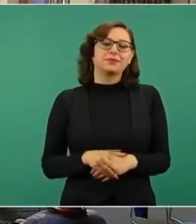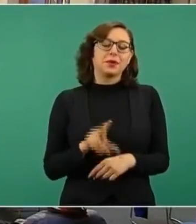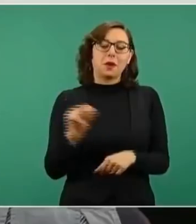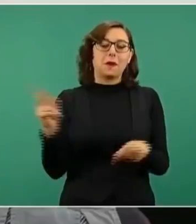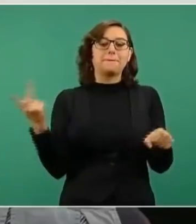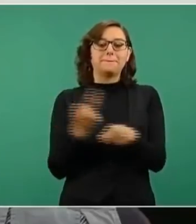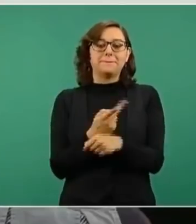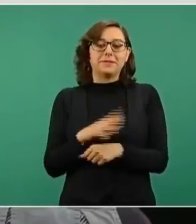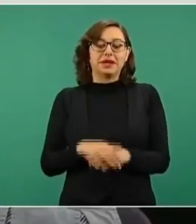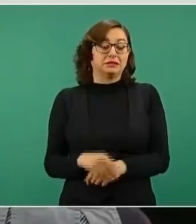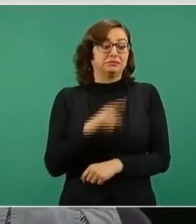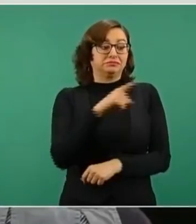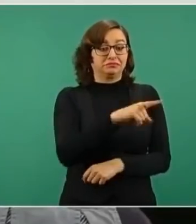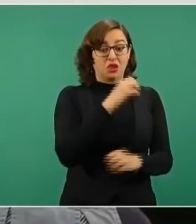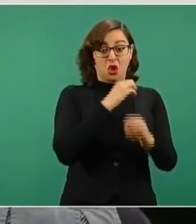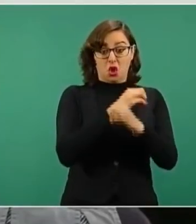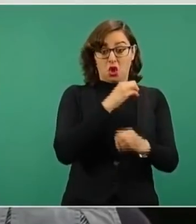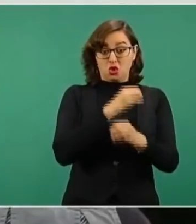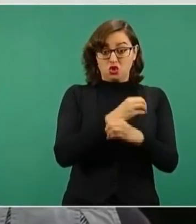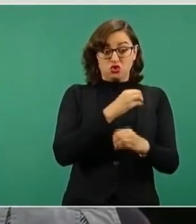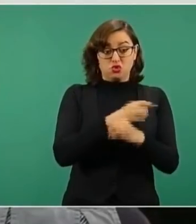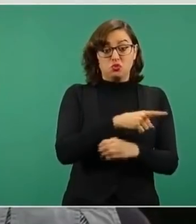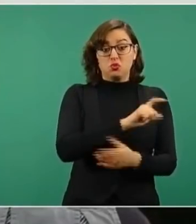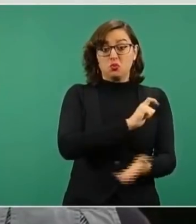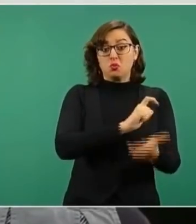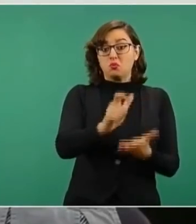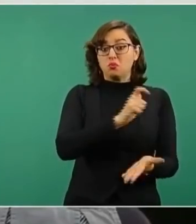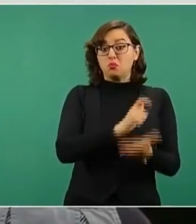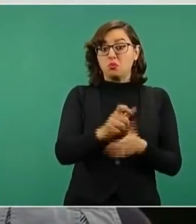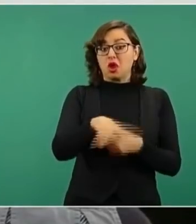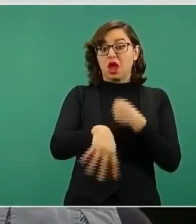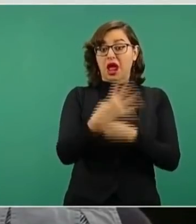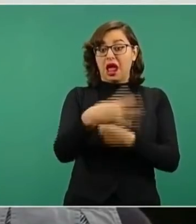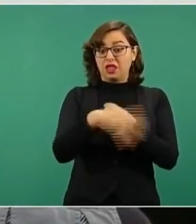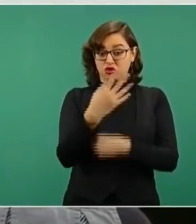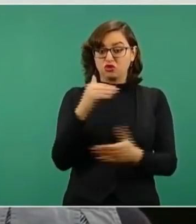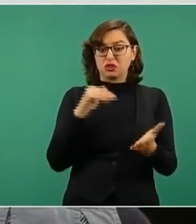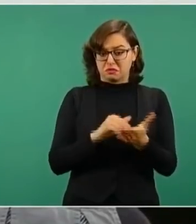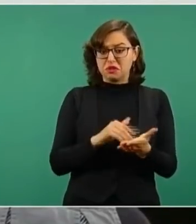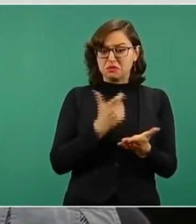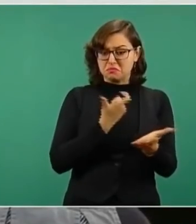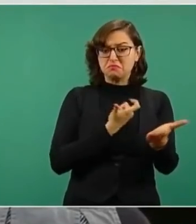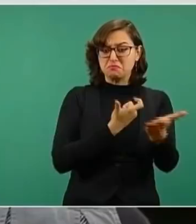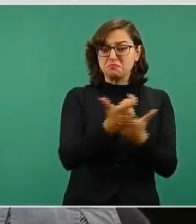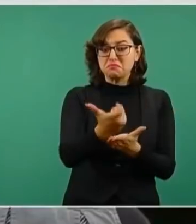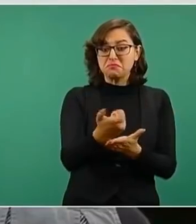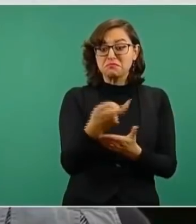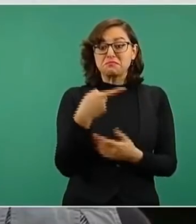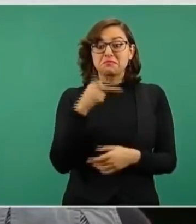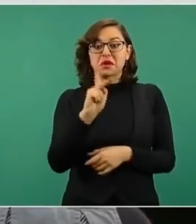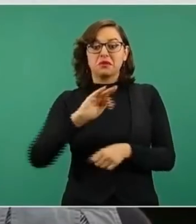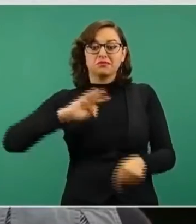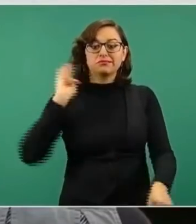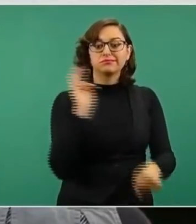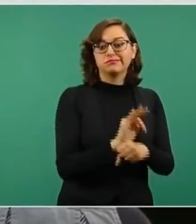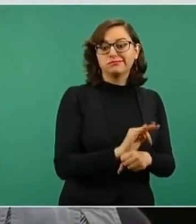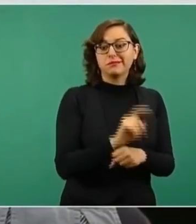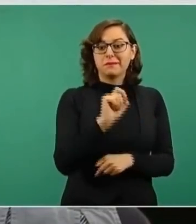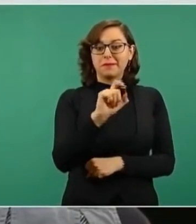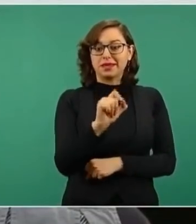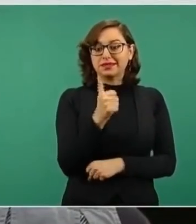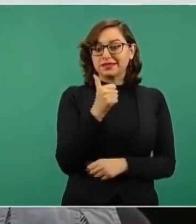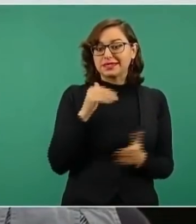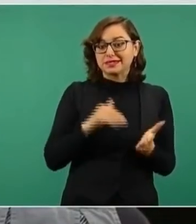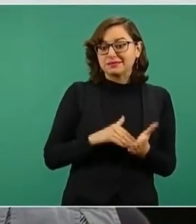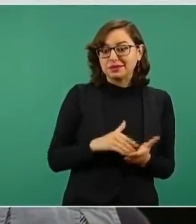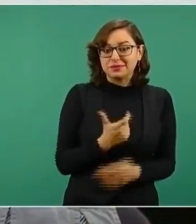pesos que acaba de decir en su propio comunicado, pero va a recibir un subsidio de 26,000 pesos en ese recibo, o sea,